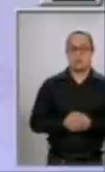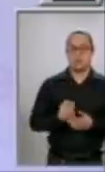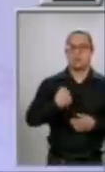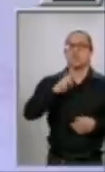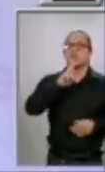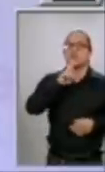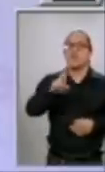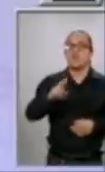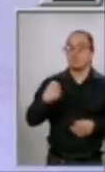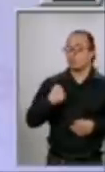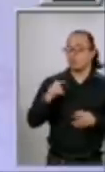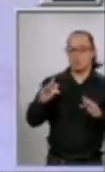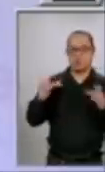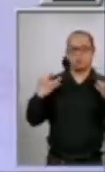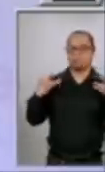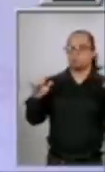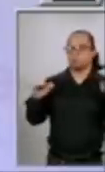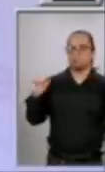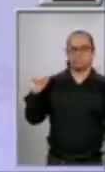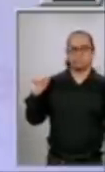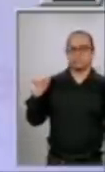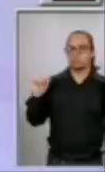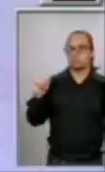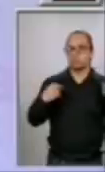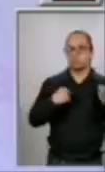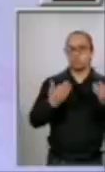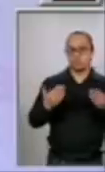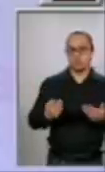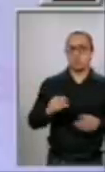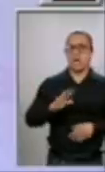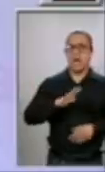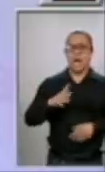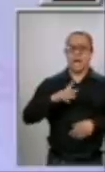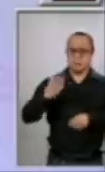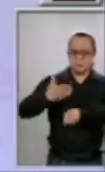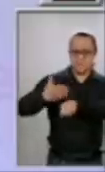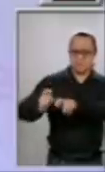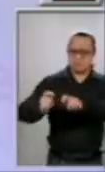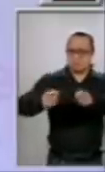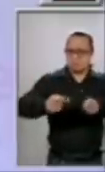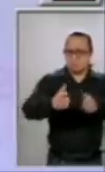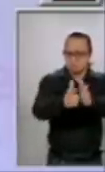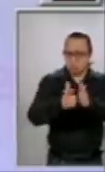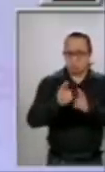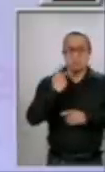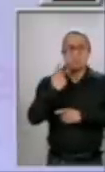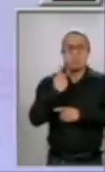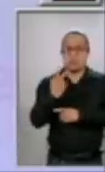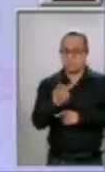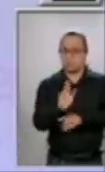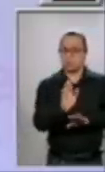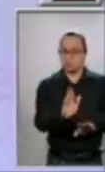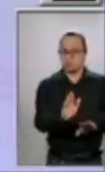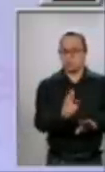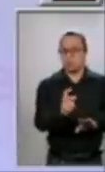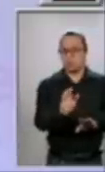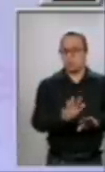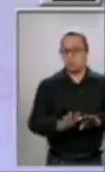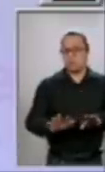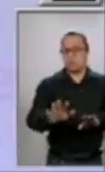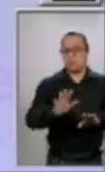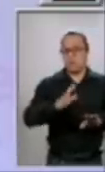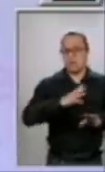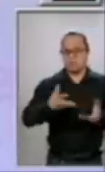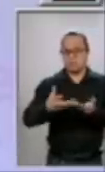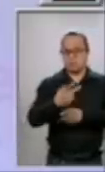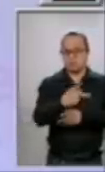es, yo no tuve ninguna situación. Sí hubo una sanción a un partido, se tuvo que proceder a lo que se tenía que